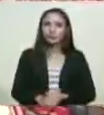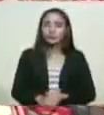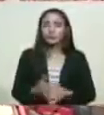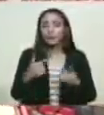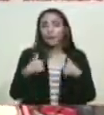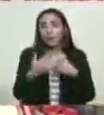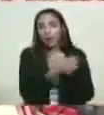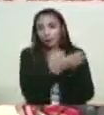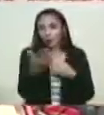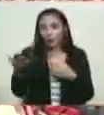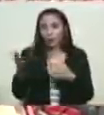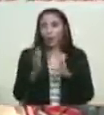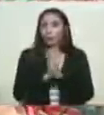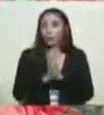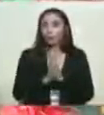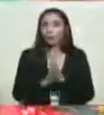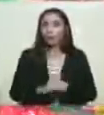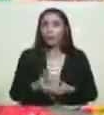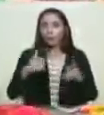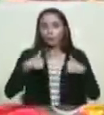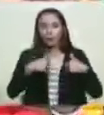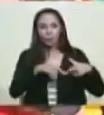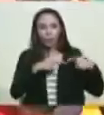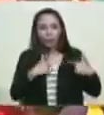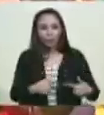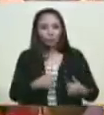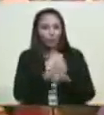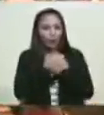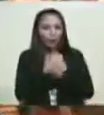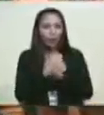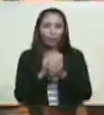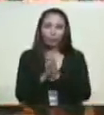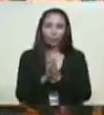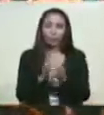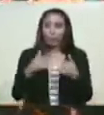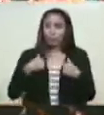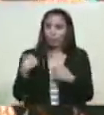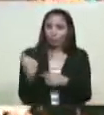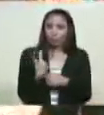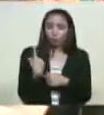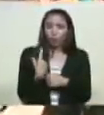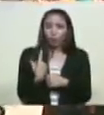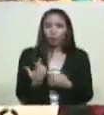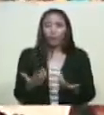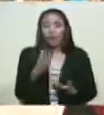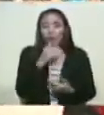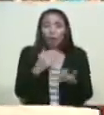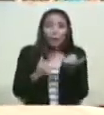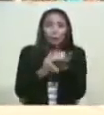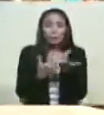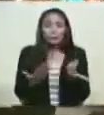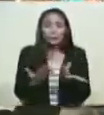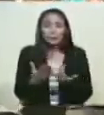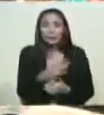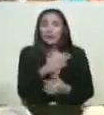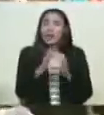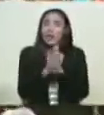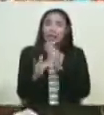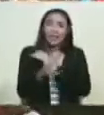ustedes, desde mi corazón, no me dejen solo. No me vayan a